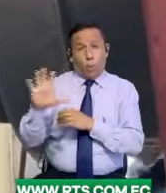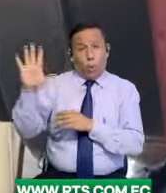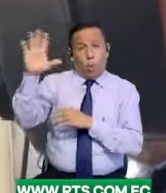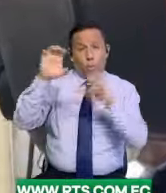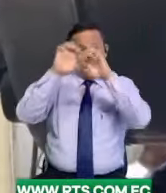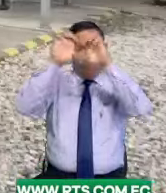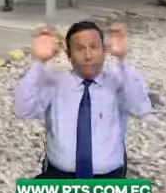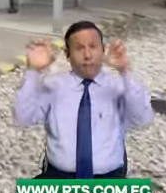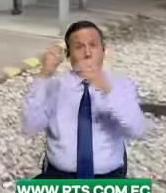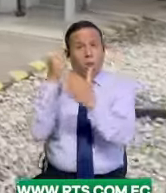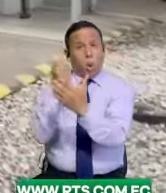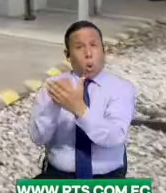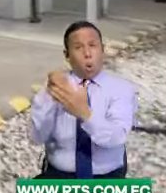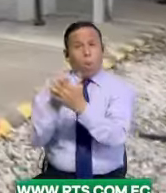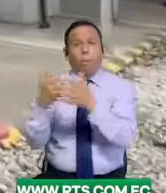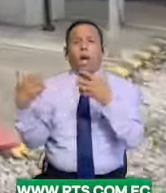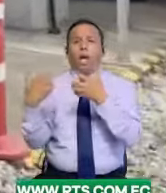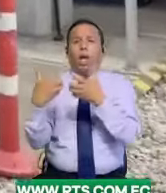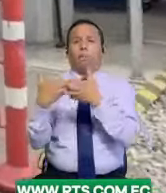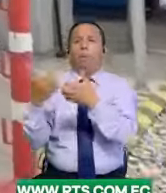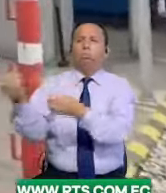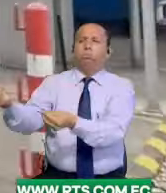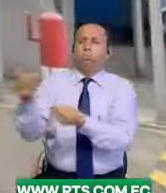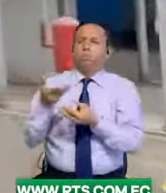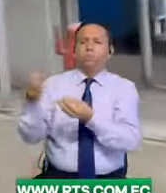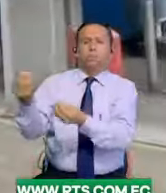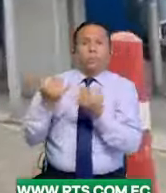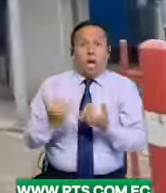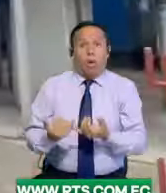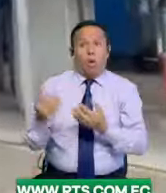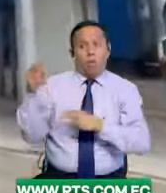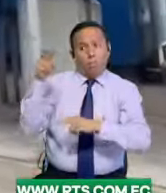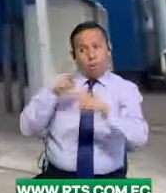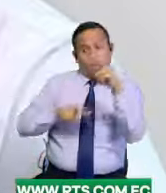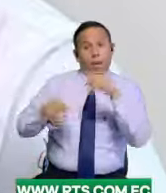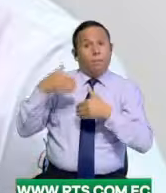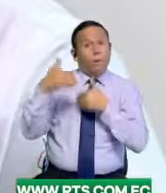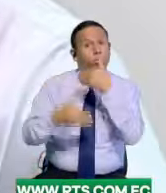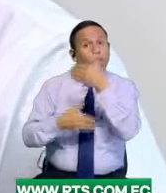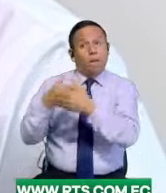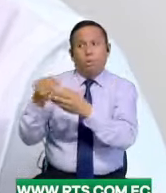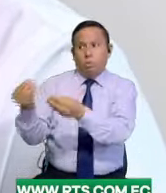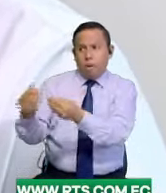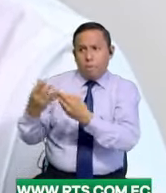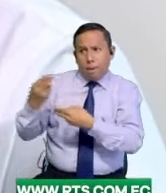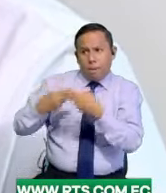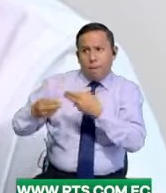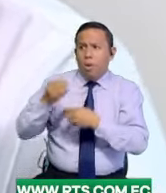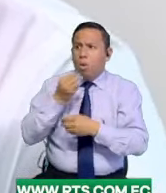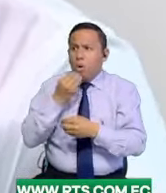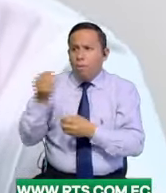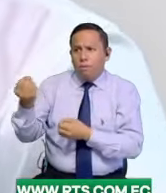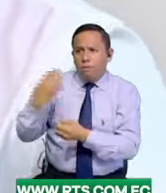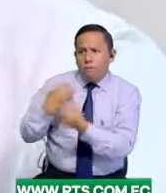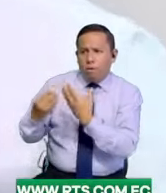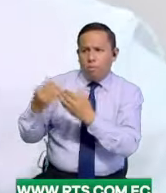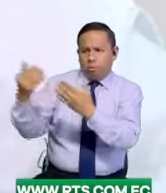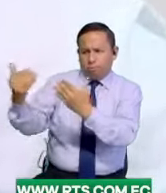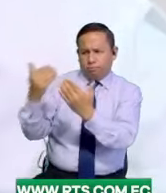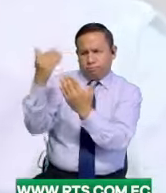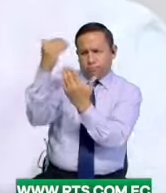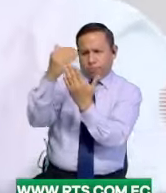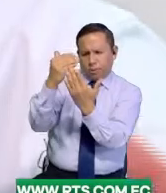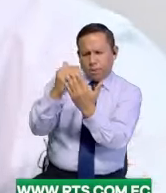cuyo proceso está en la etapa de verificación técnica con los posibles proveedores estos equipos normalmente si uno los quiere comprar nuevos